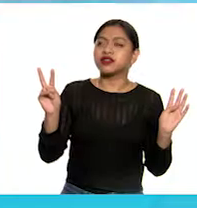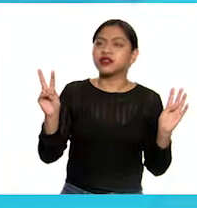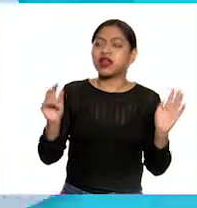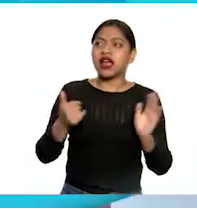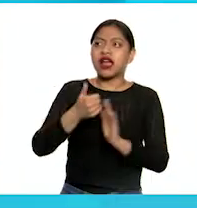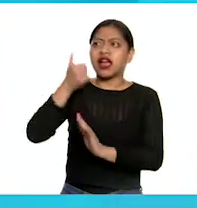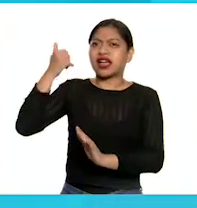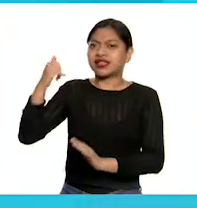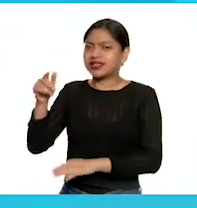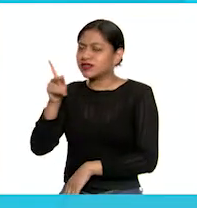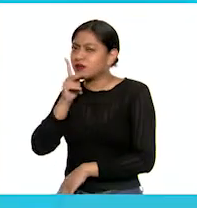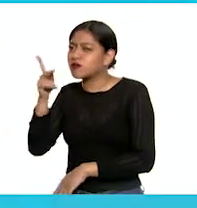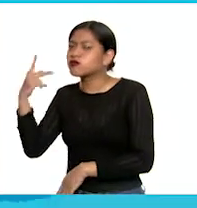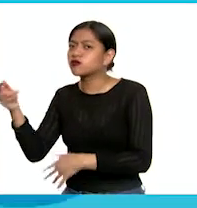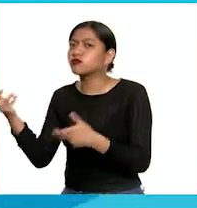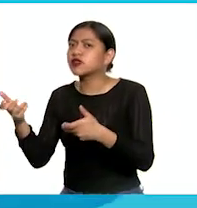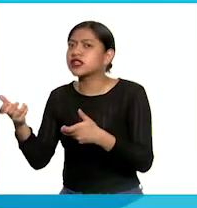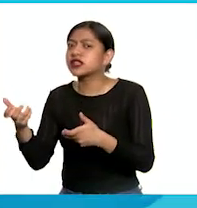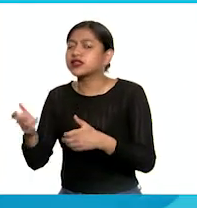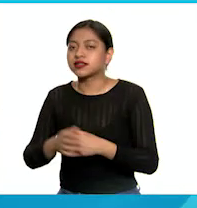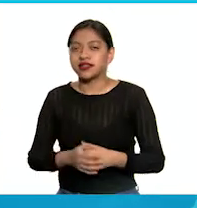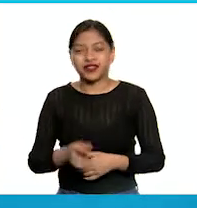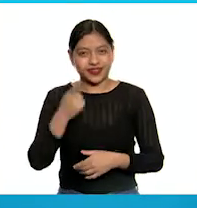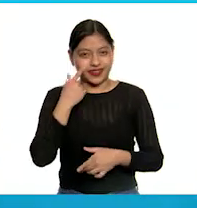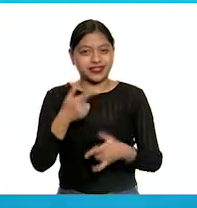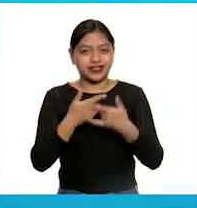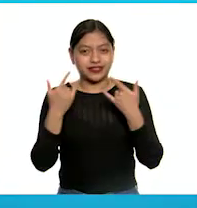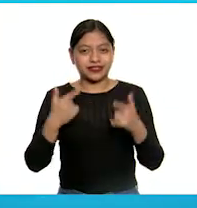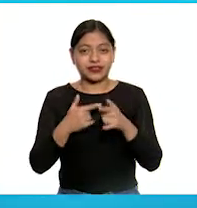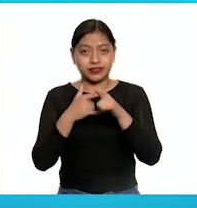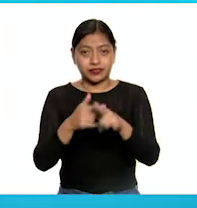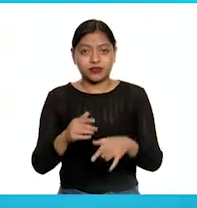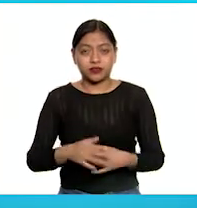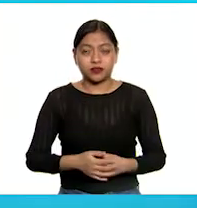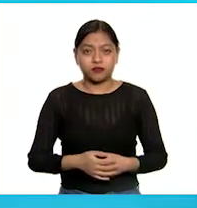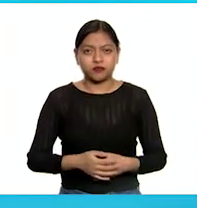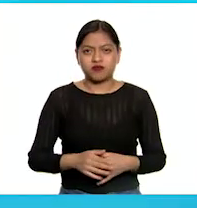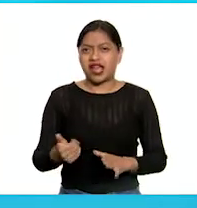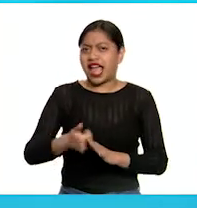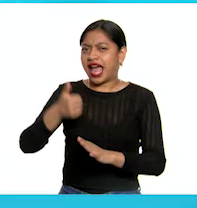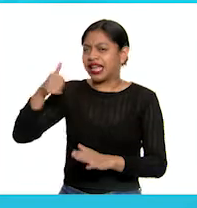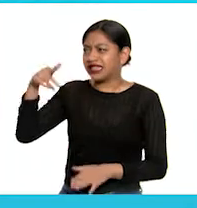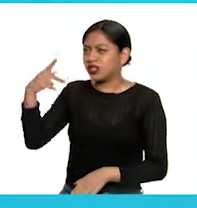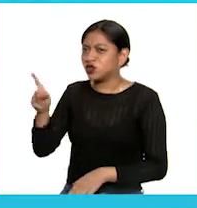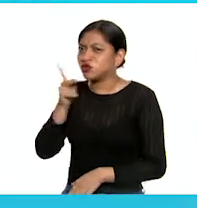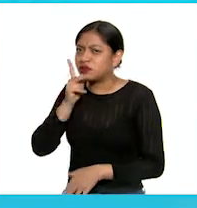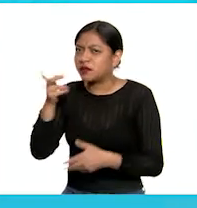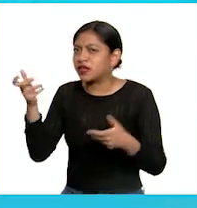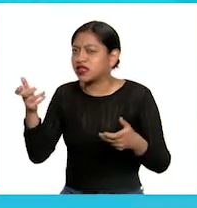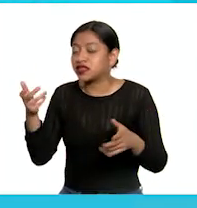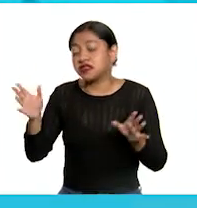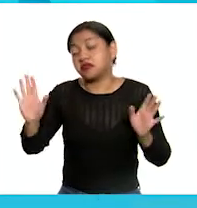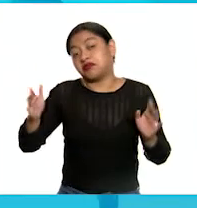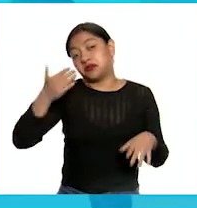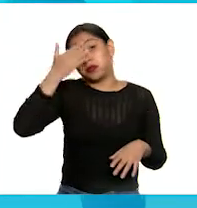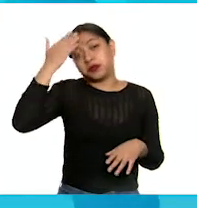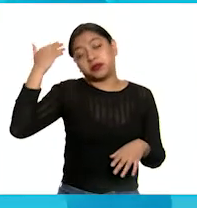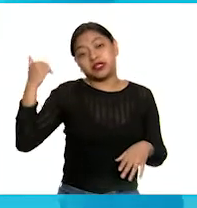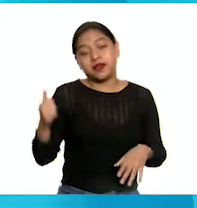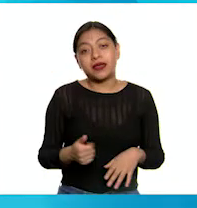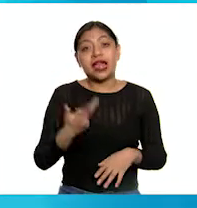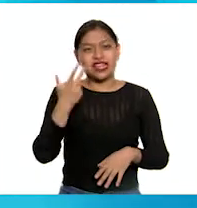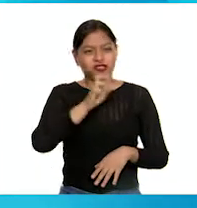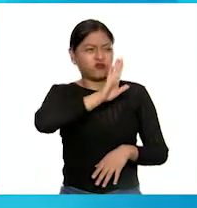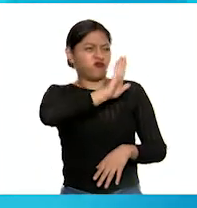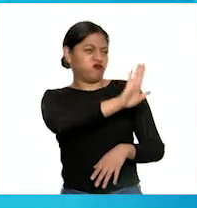sucedió? Continúa la historia. Sí. Aquí. Dice, pero nadie había oído hablar de aquello. La amenaza se propagó